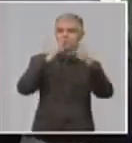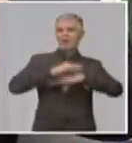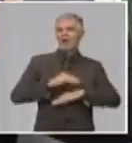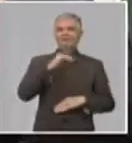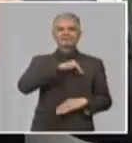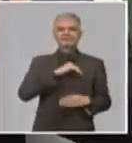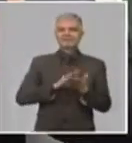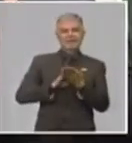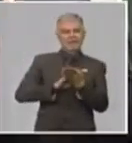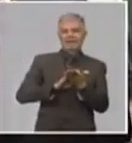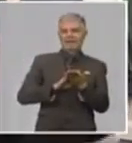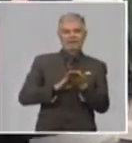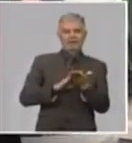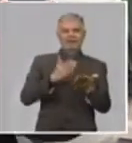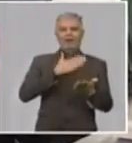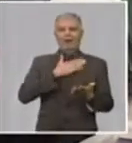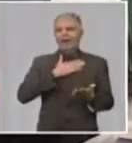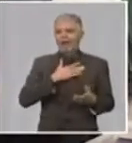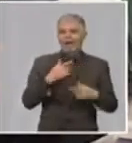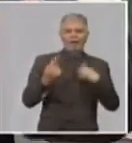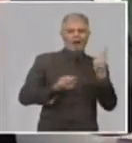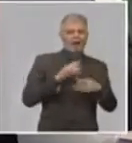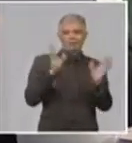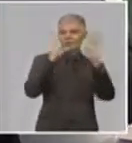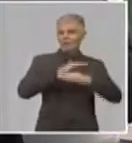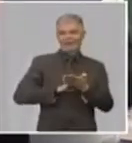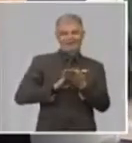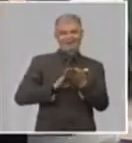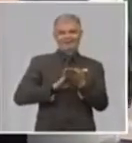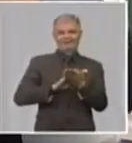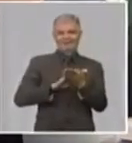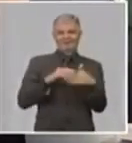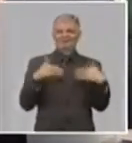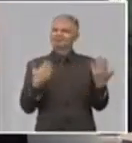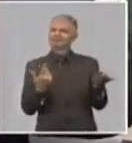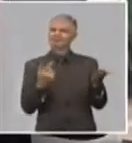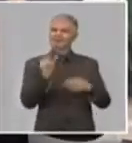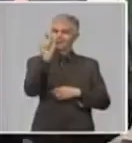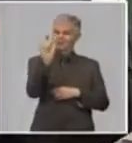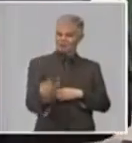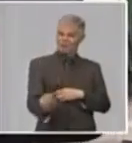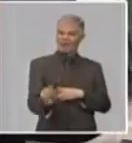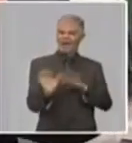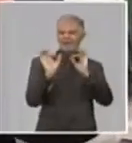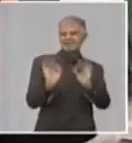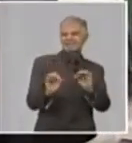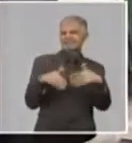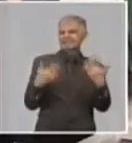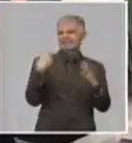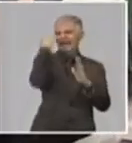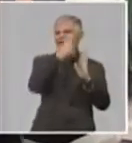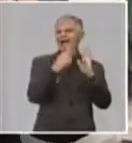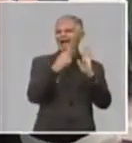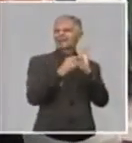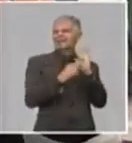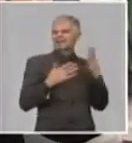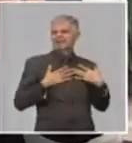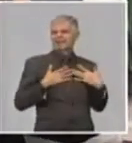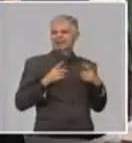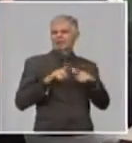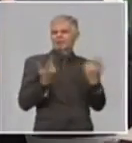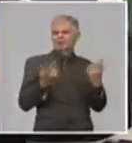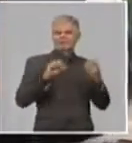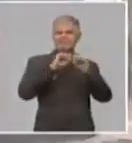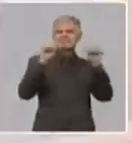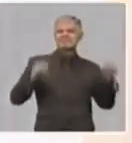qué es lo que esos asintomáticos tienen, qué características tiene su sistema inmune que ha logrado hacer eso. Porque, y por favor,